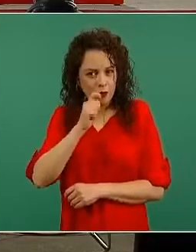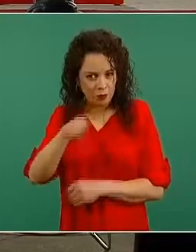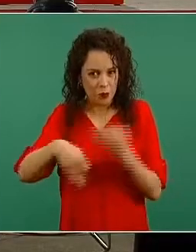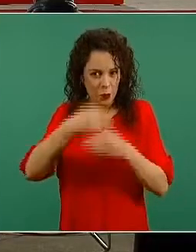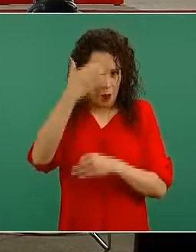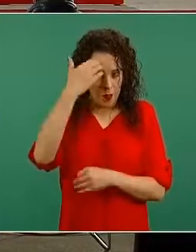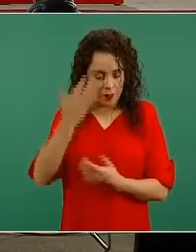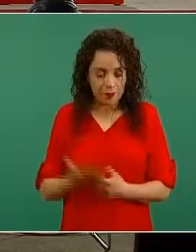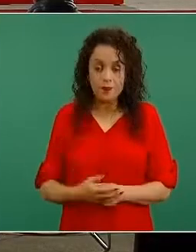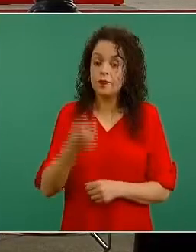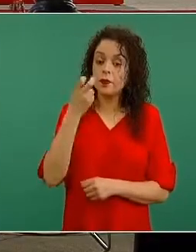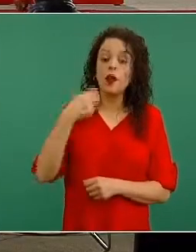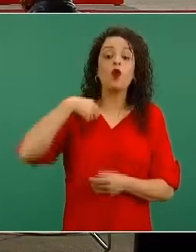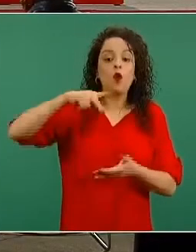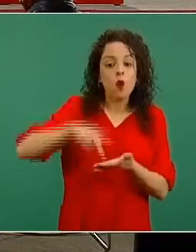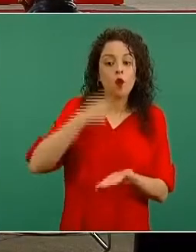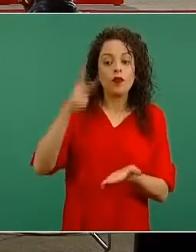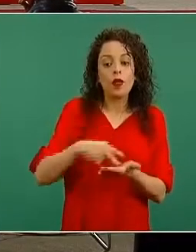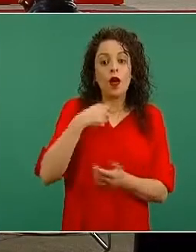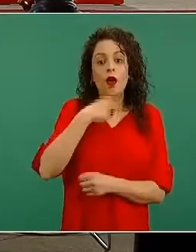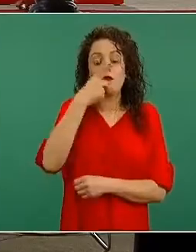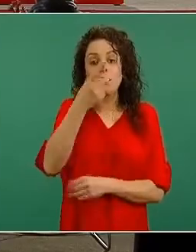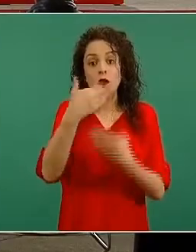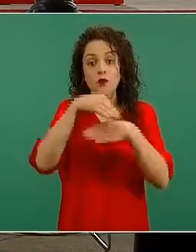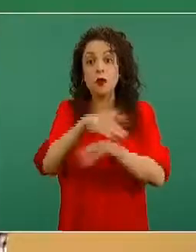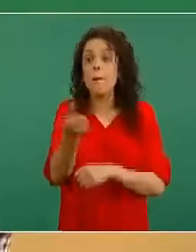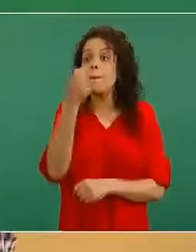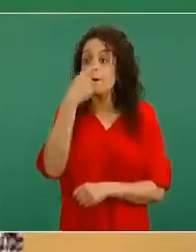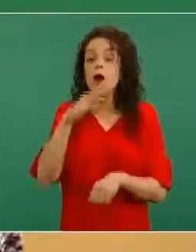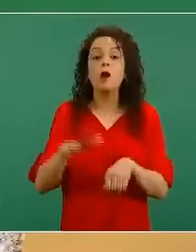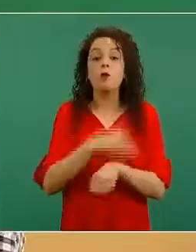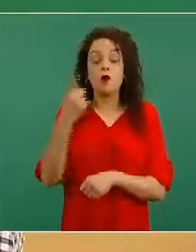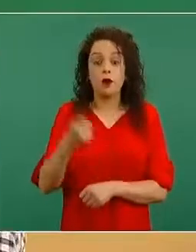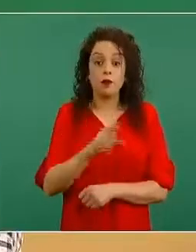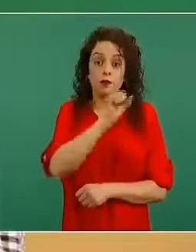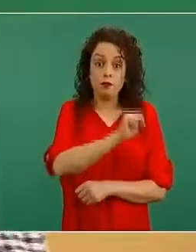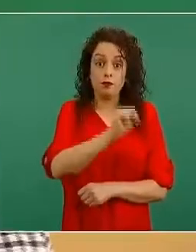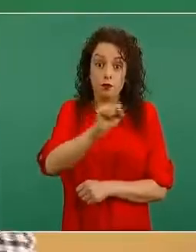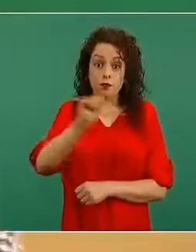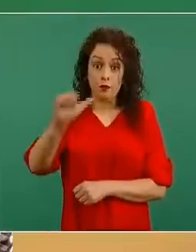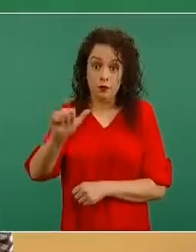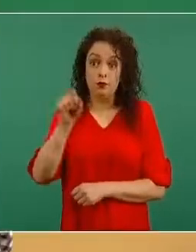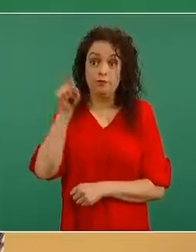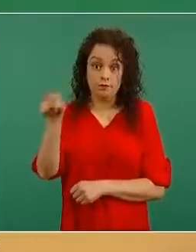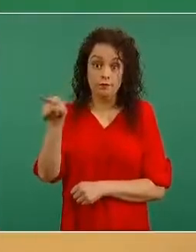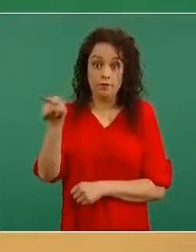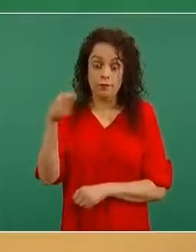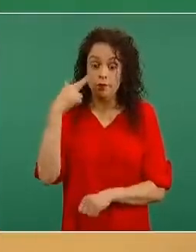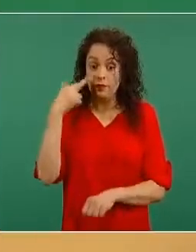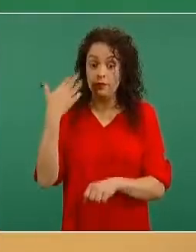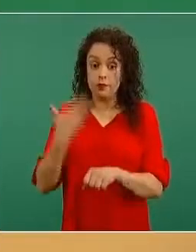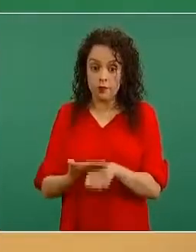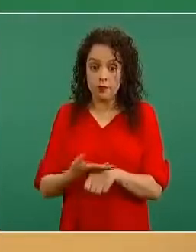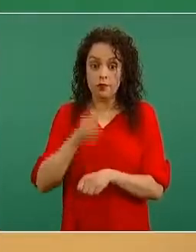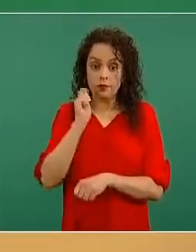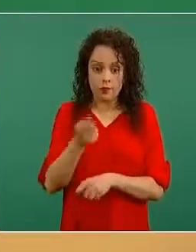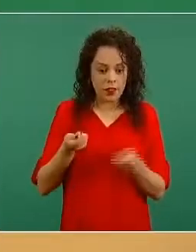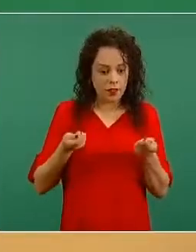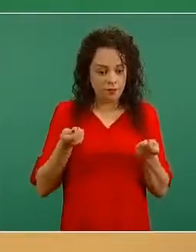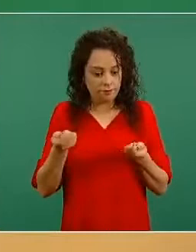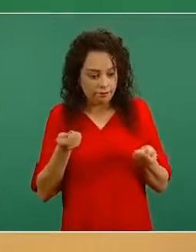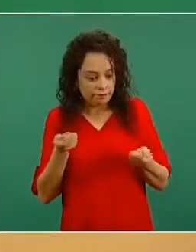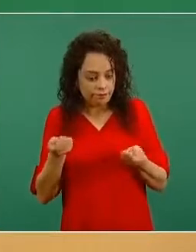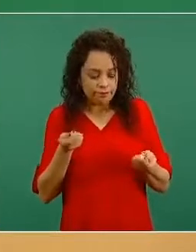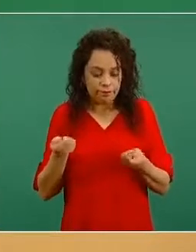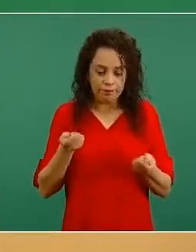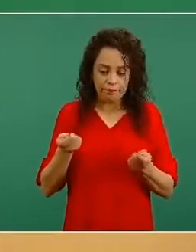Reitero lo de medicinal porque es competencia de la Secretaría de Salud justamente el regular o a través de